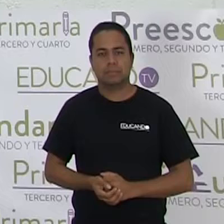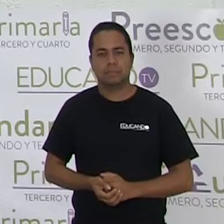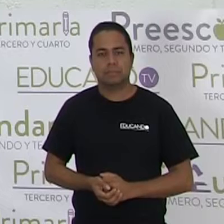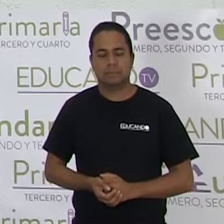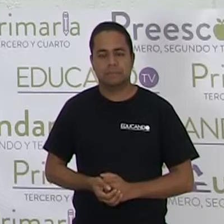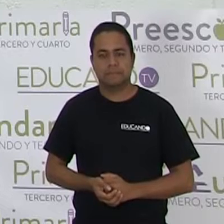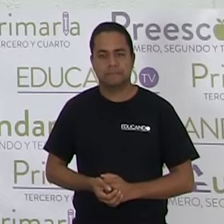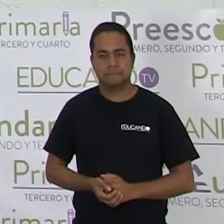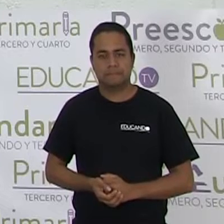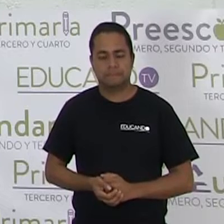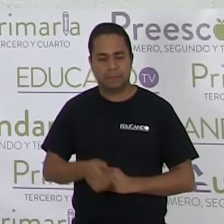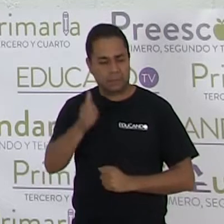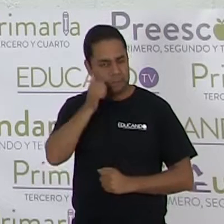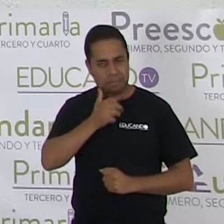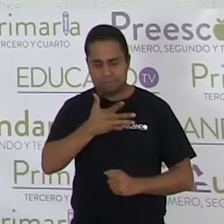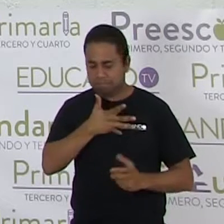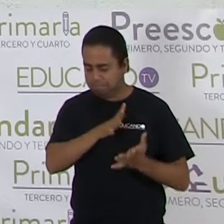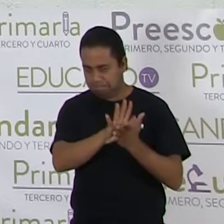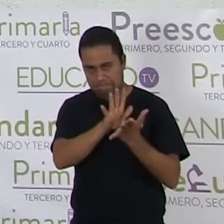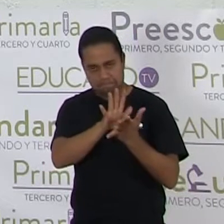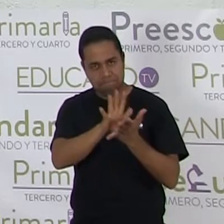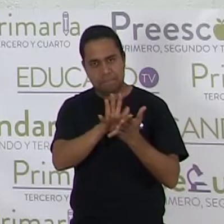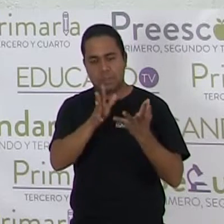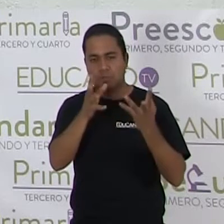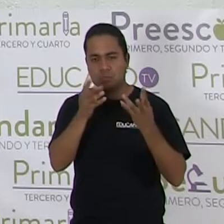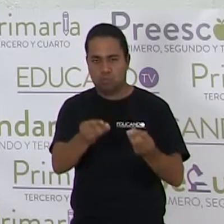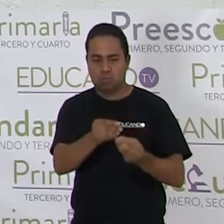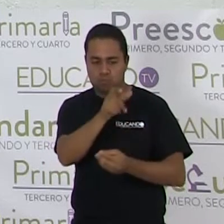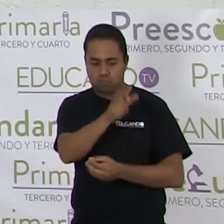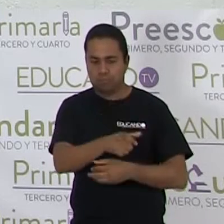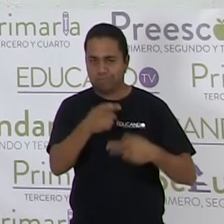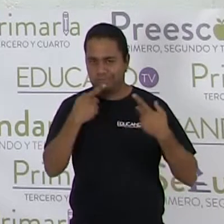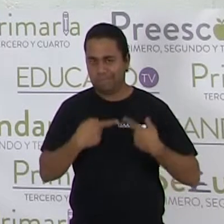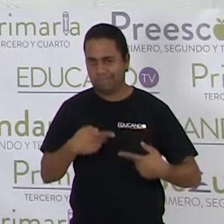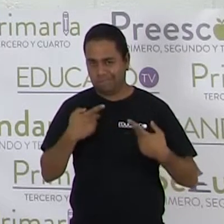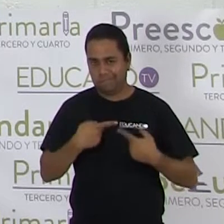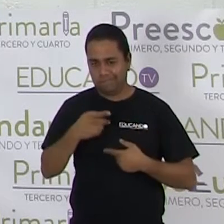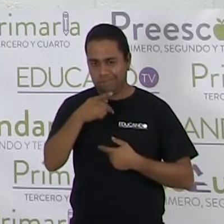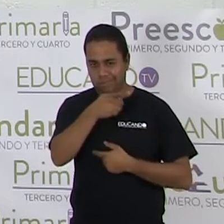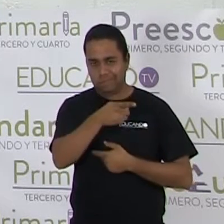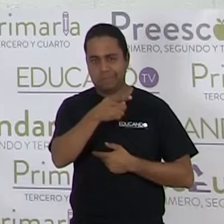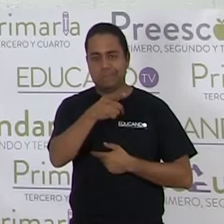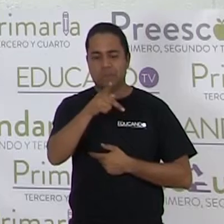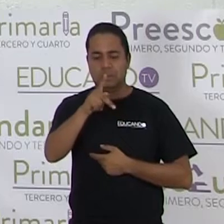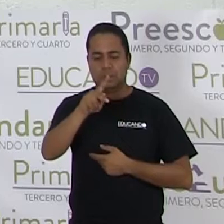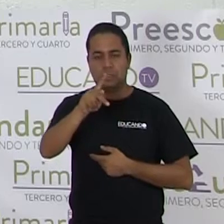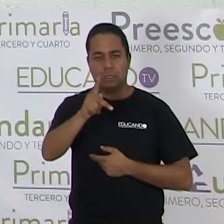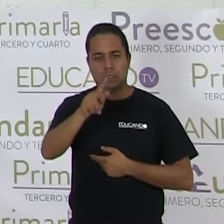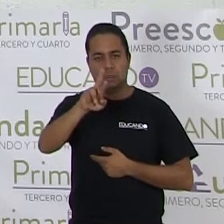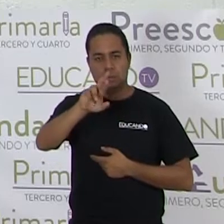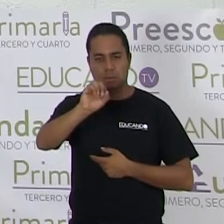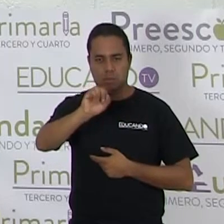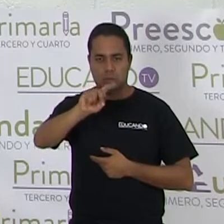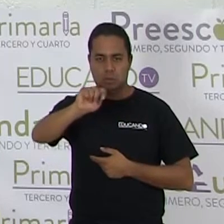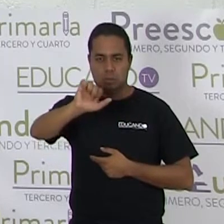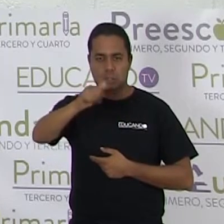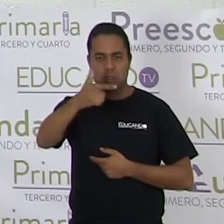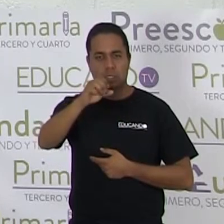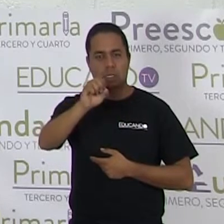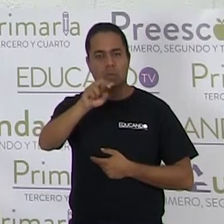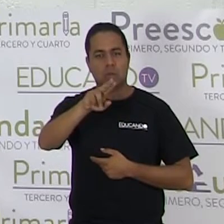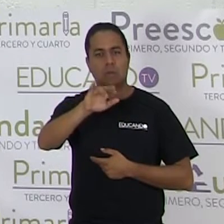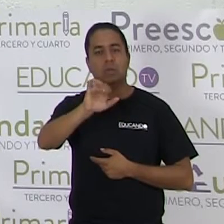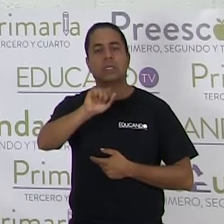acciones. Bien, esta parte es importante que la reconozcamos porque le